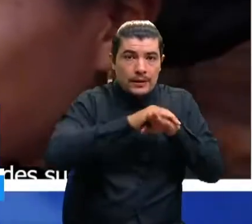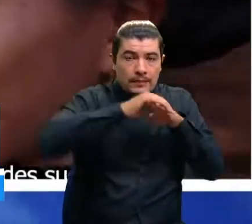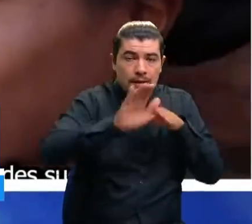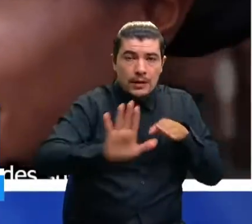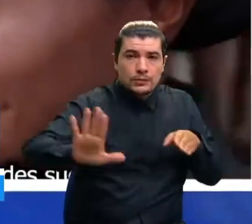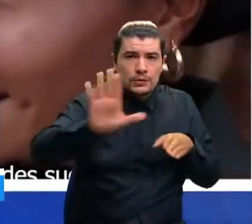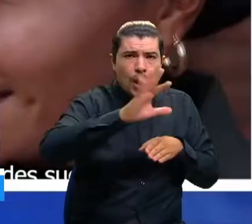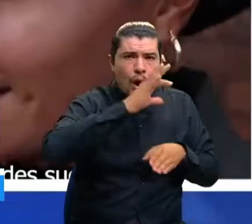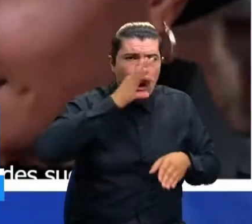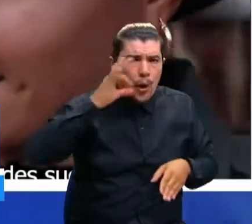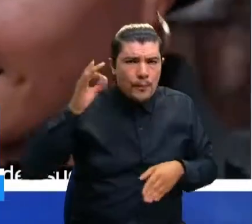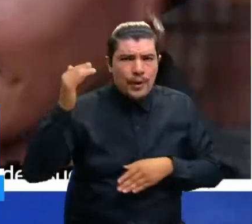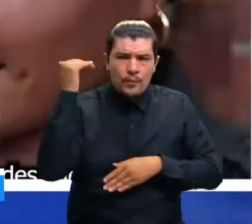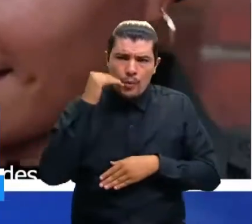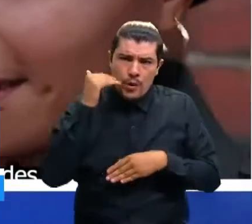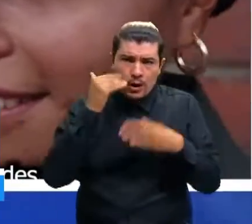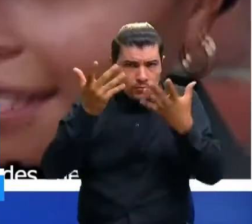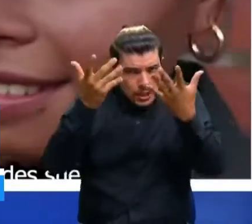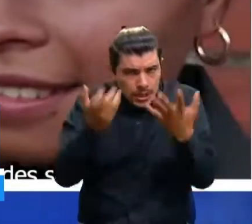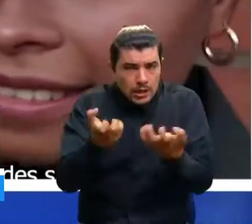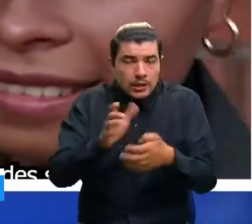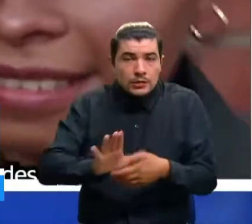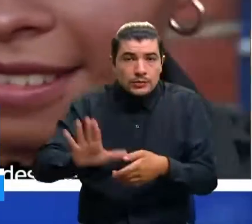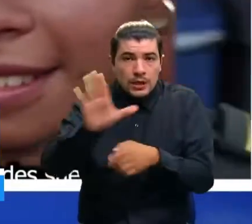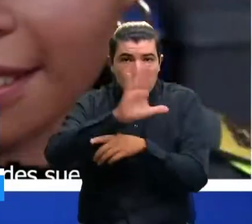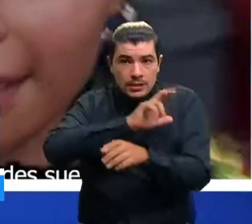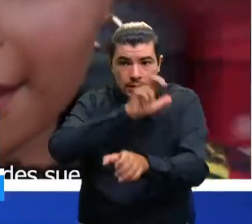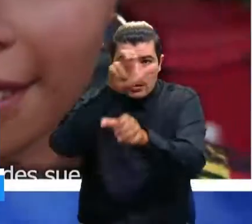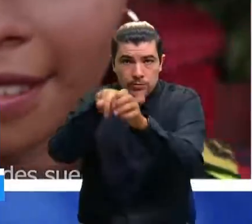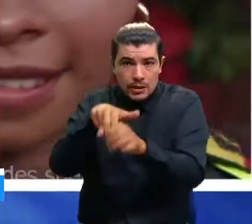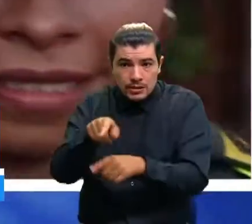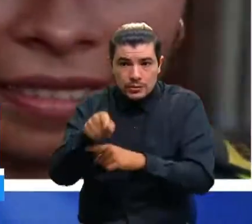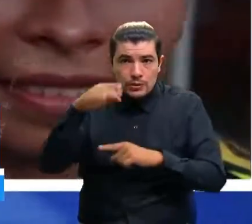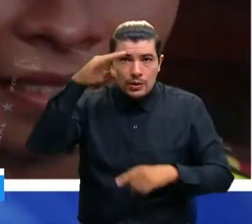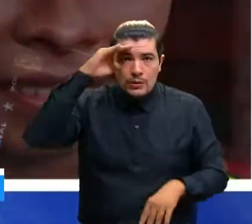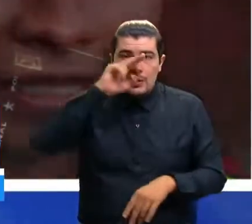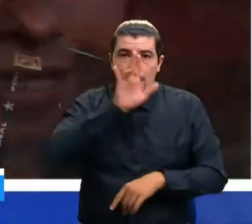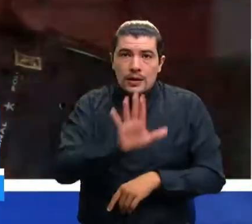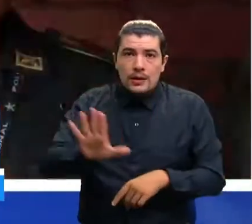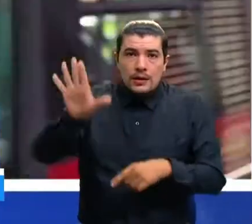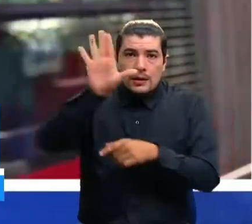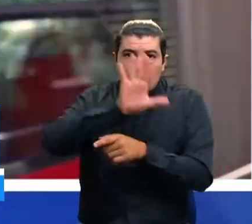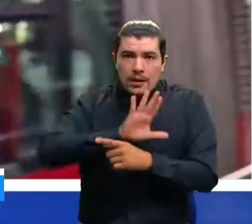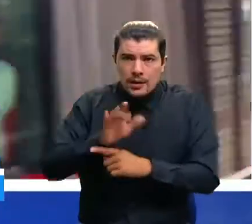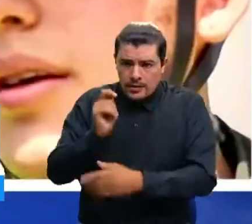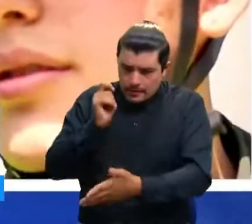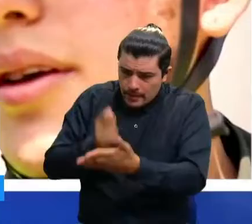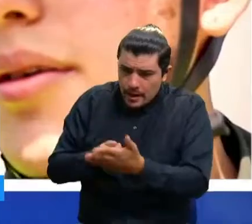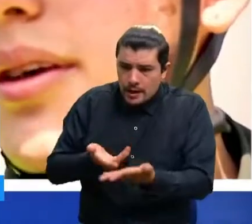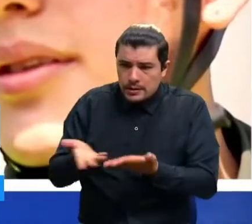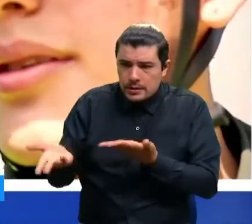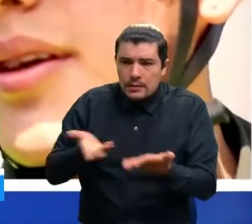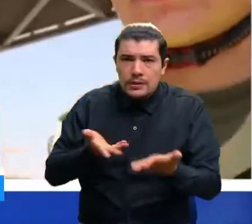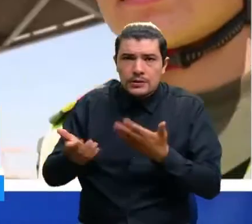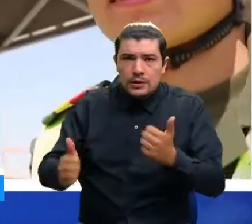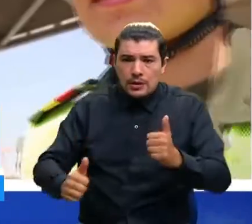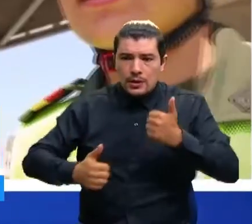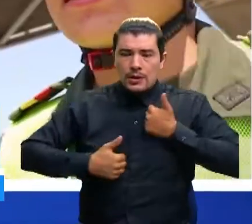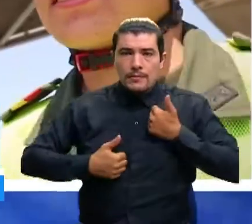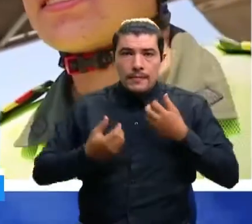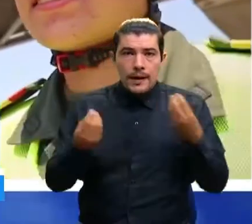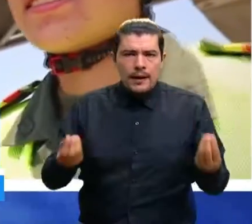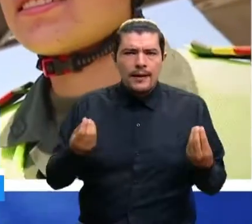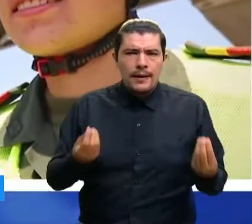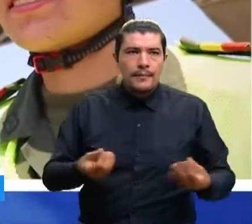mujeres, que deseen pertenecer a la Policía Nacional y pagar su servicio militar, para